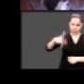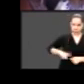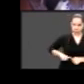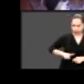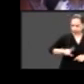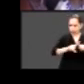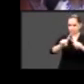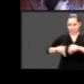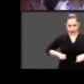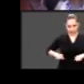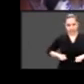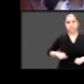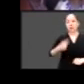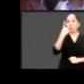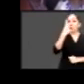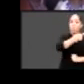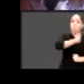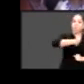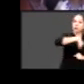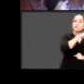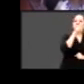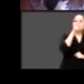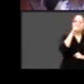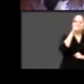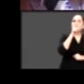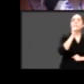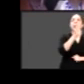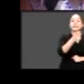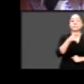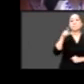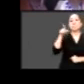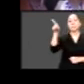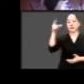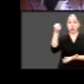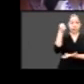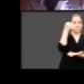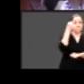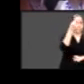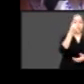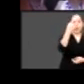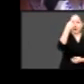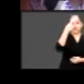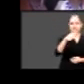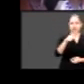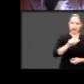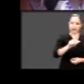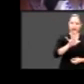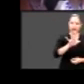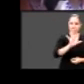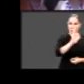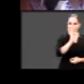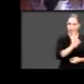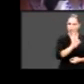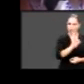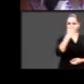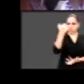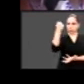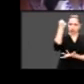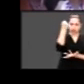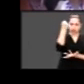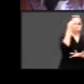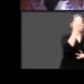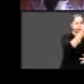es el mandato de no ejercer el 75% del presupuesto disponible para las partidas de